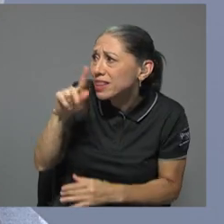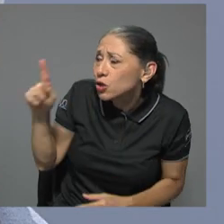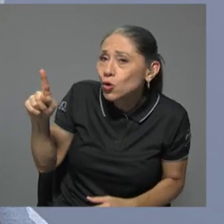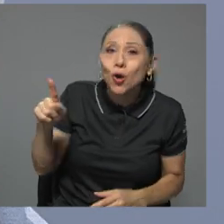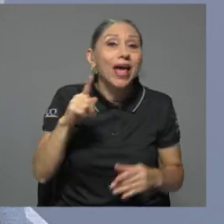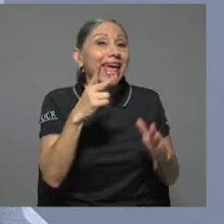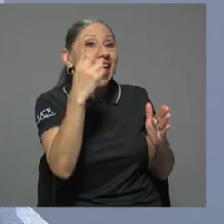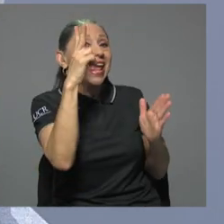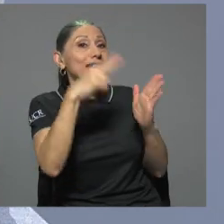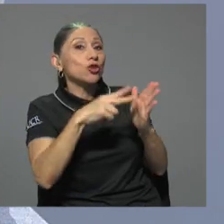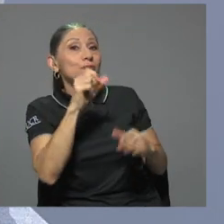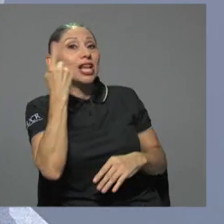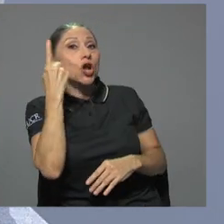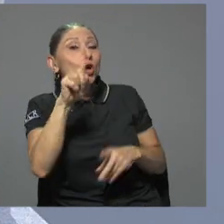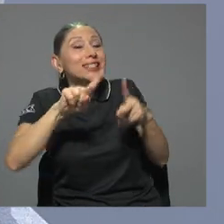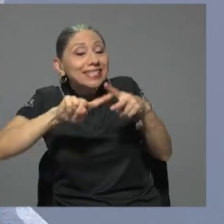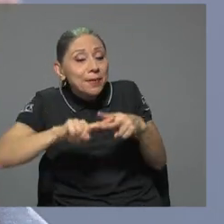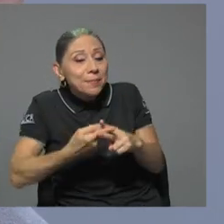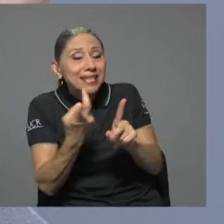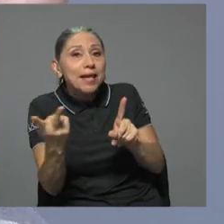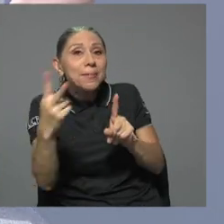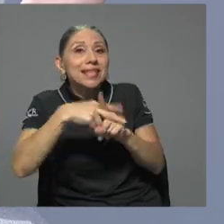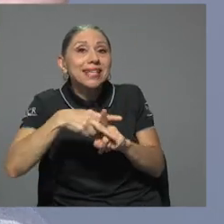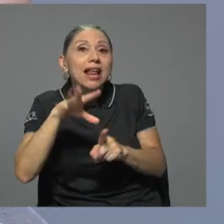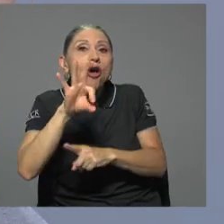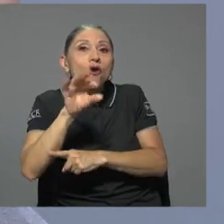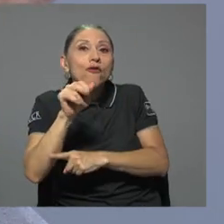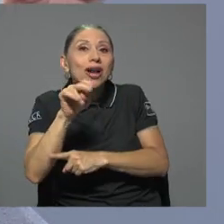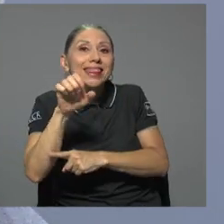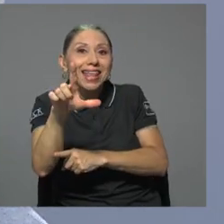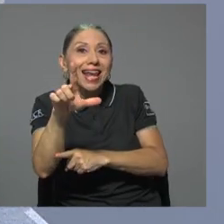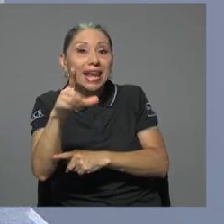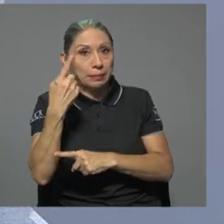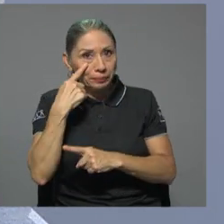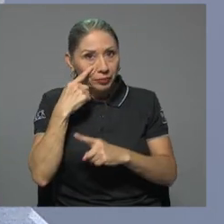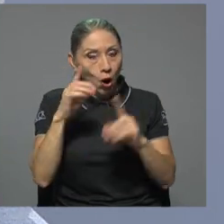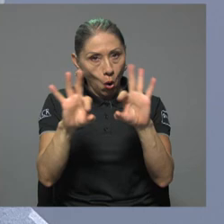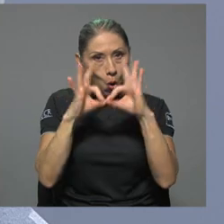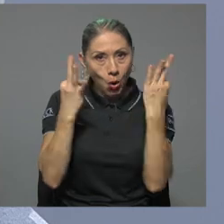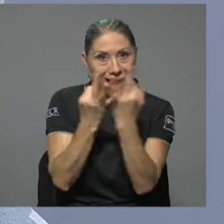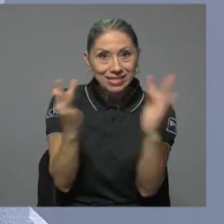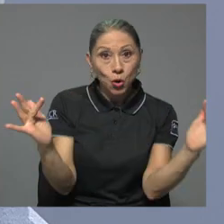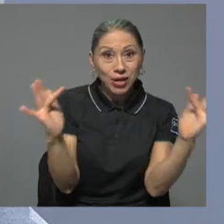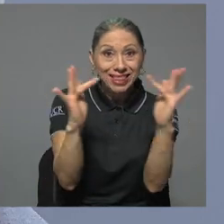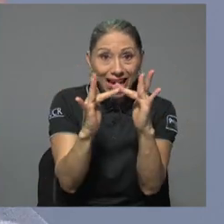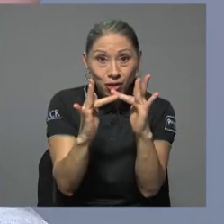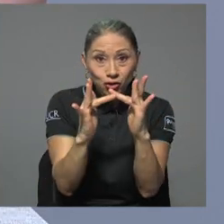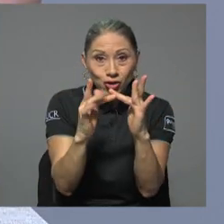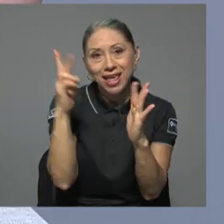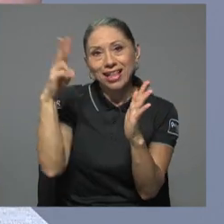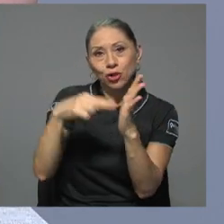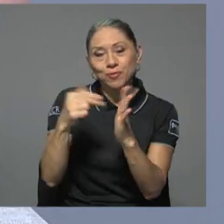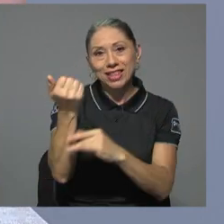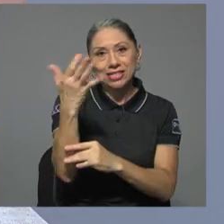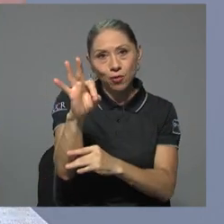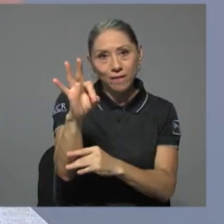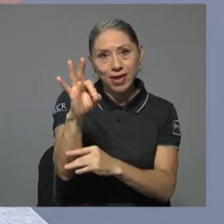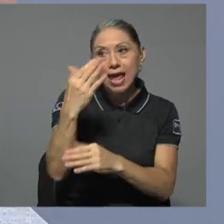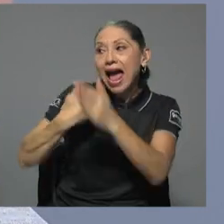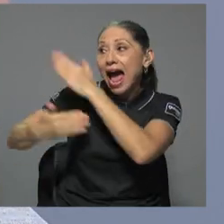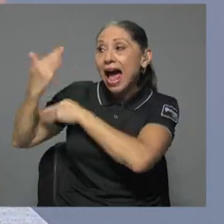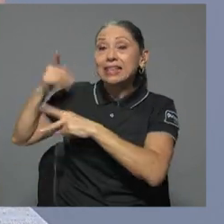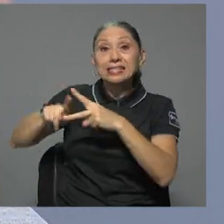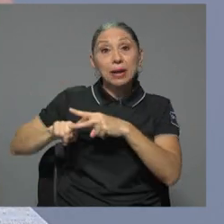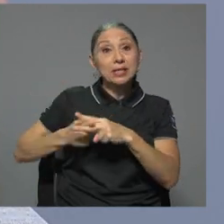implementar fonatel y hogares conectados por ejemplo del 2019 o sea los recursos al principio costaron